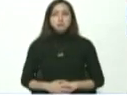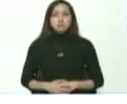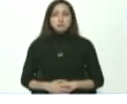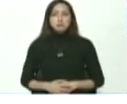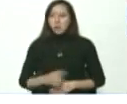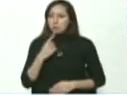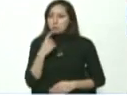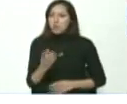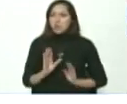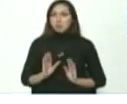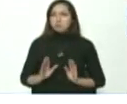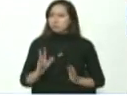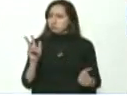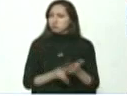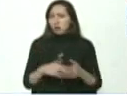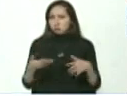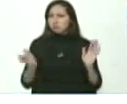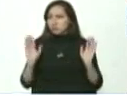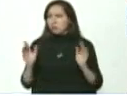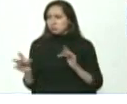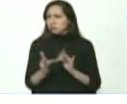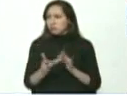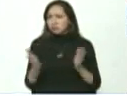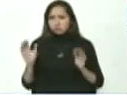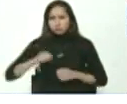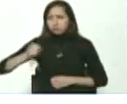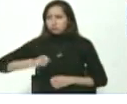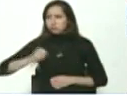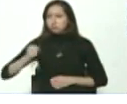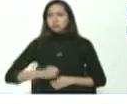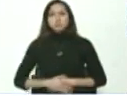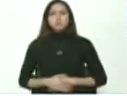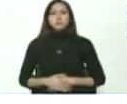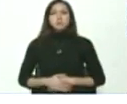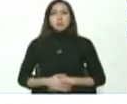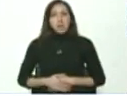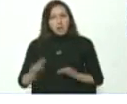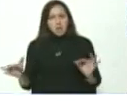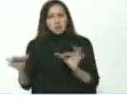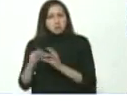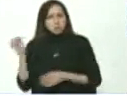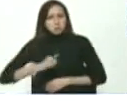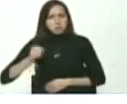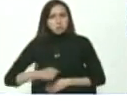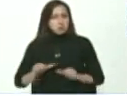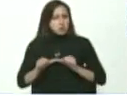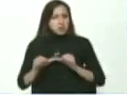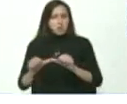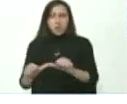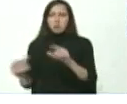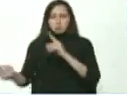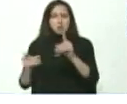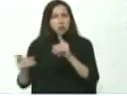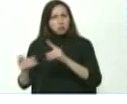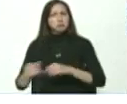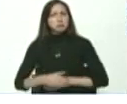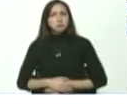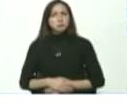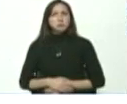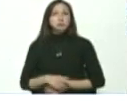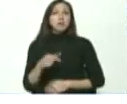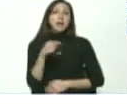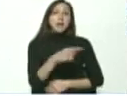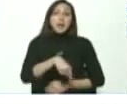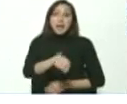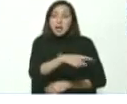Le dije, autorizado el contacto, autorizado el enlace, y bueno, sigamos conversando. Ellos lo que quieren ver